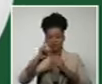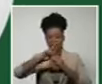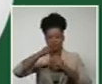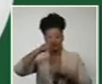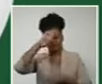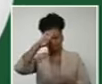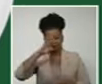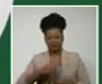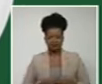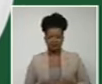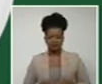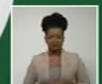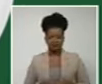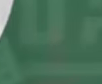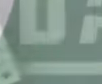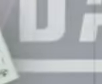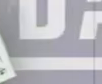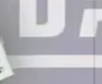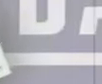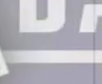Televisión Cubana.